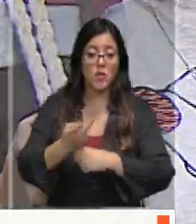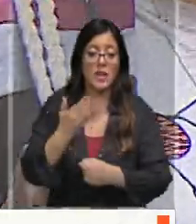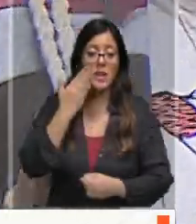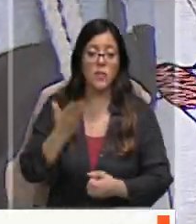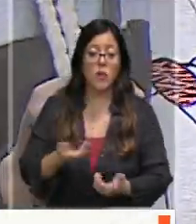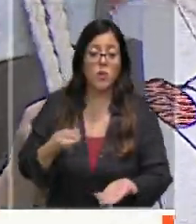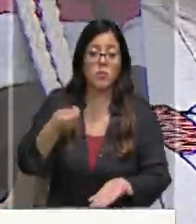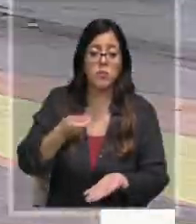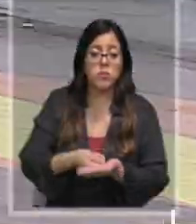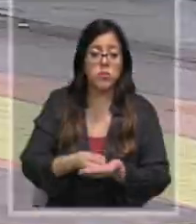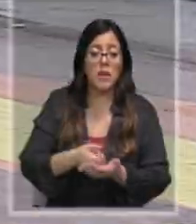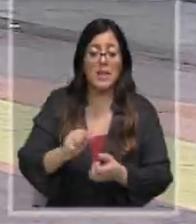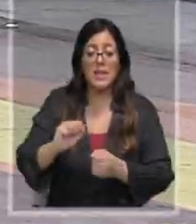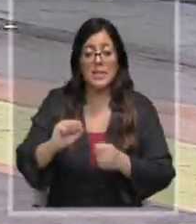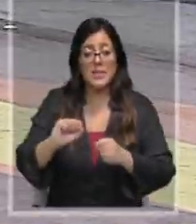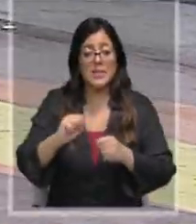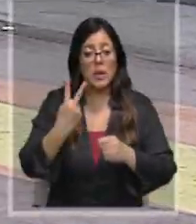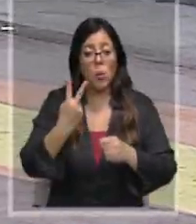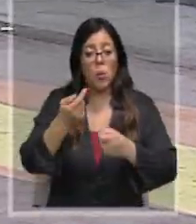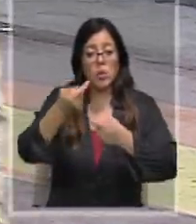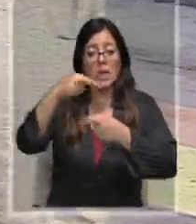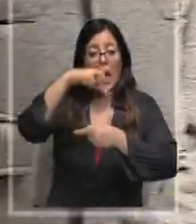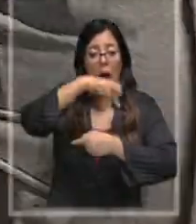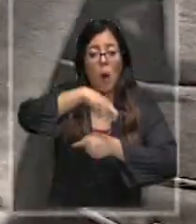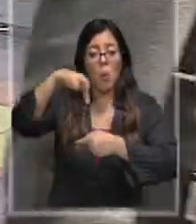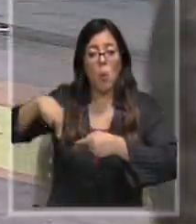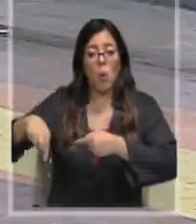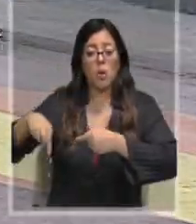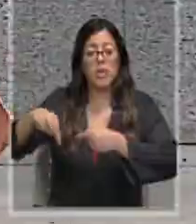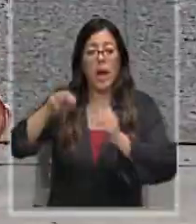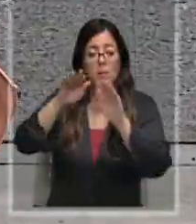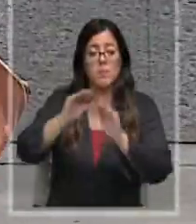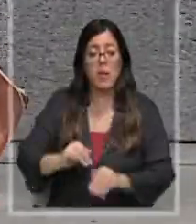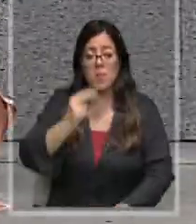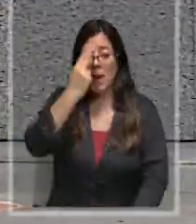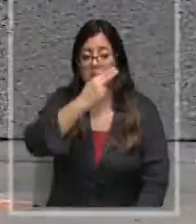entregando una segunda cuota, como ocurrió con el de marzo, y